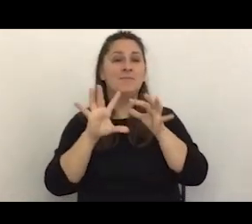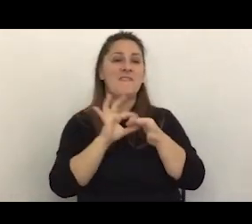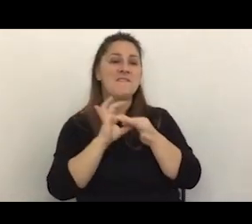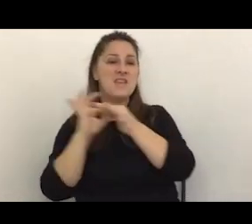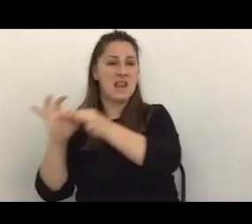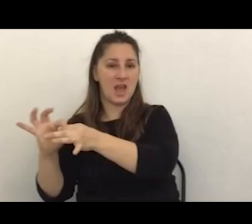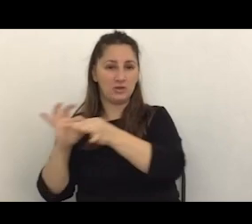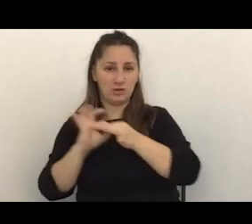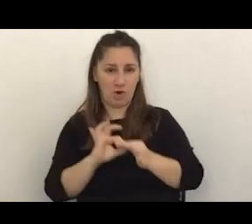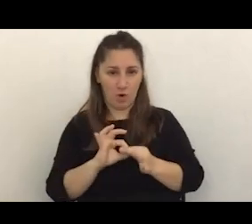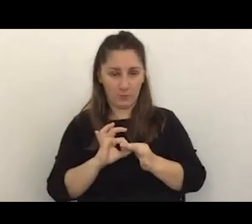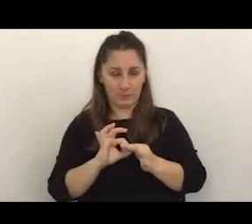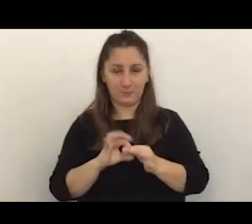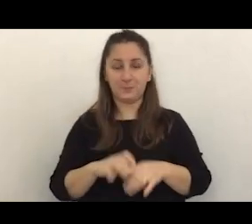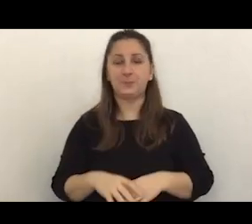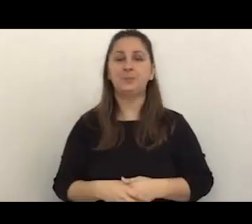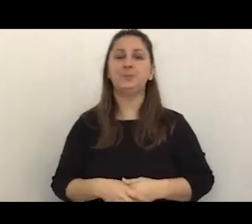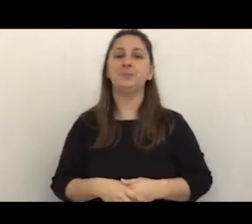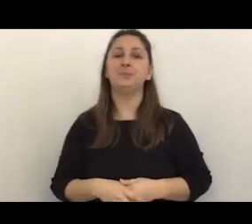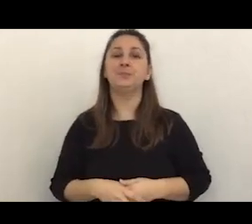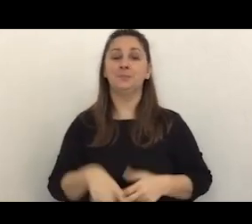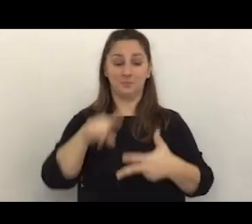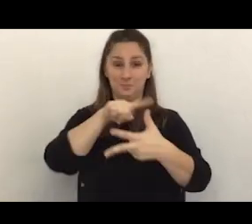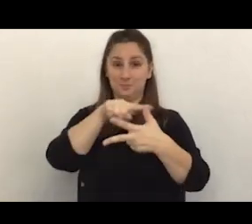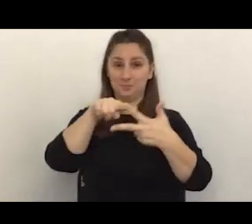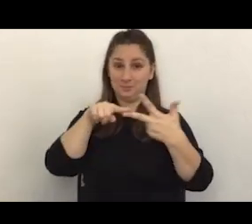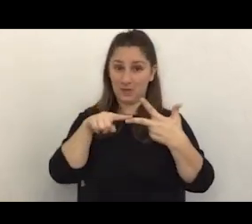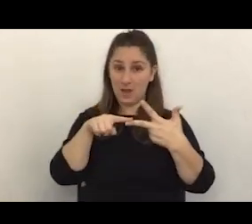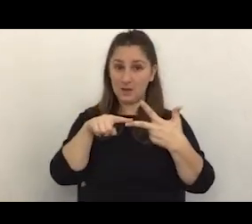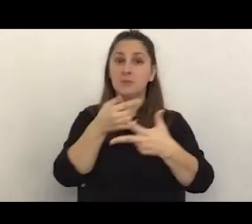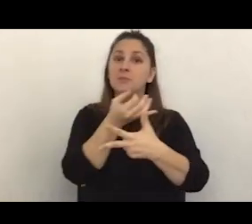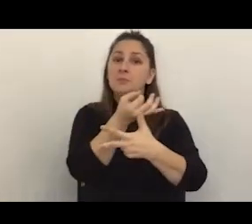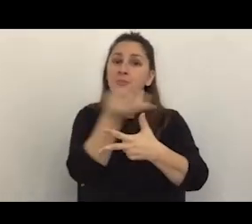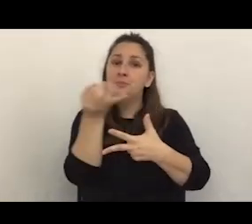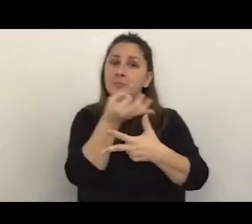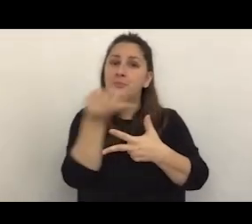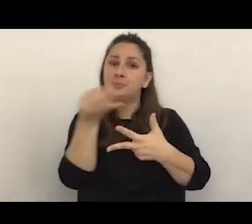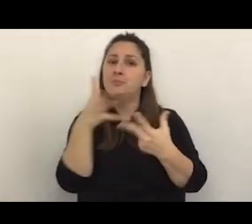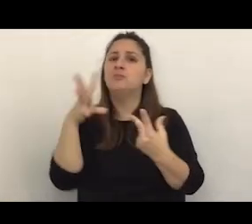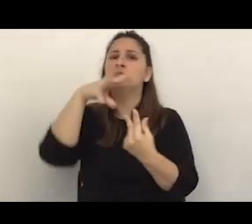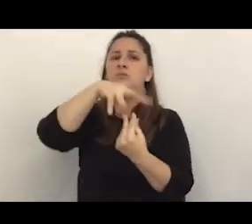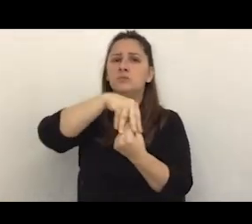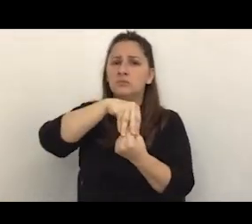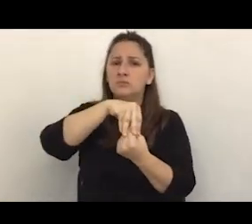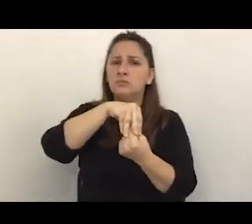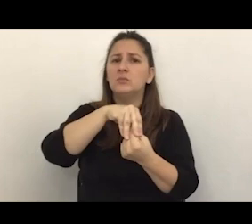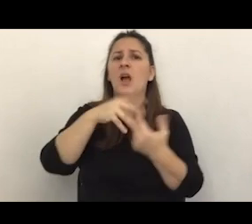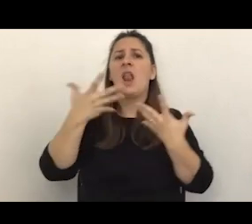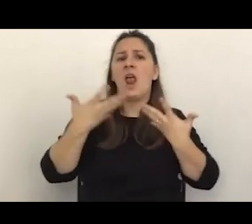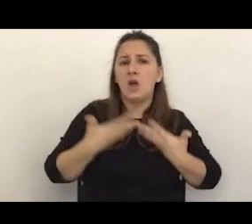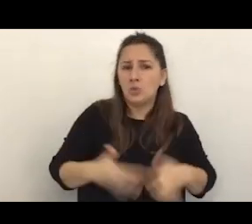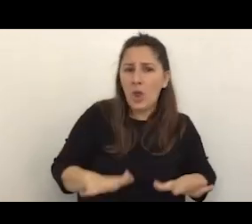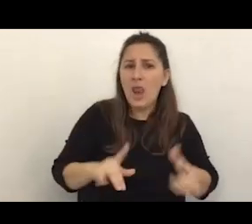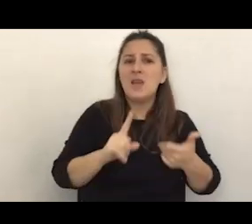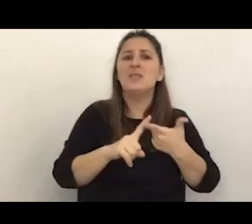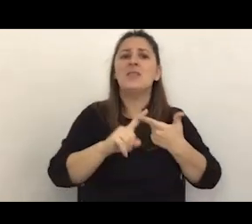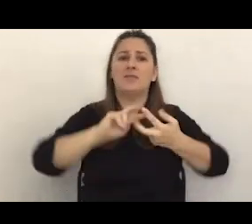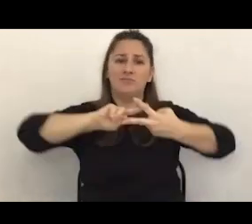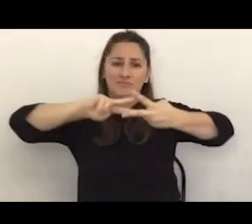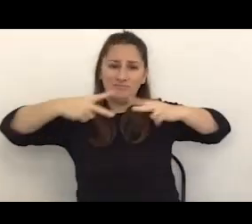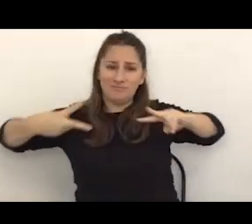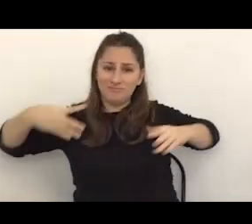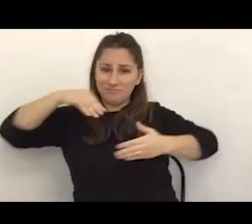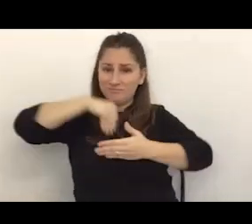En general, esos tres nexos coinciden. En la filiación por naturaleza coincide el nexo genético con el